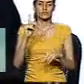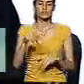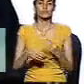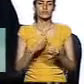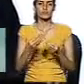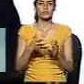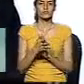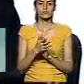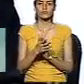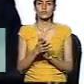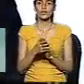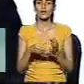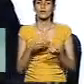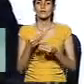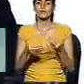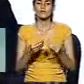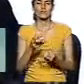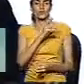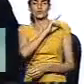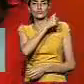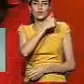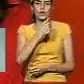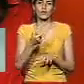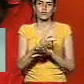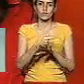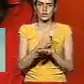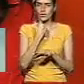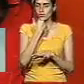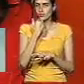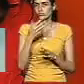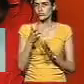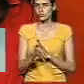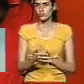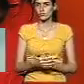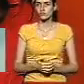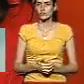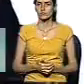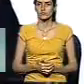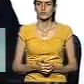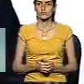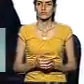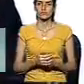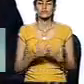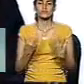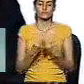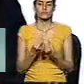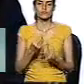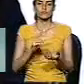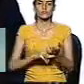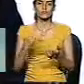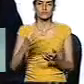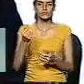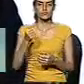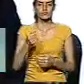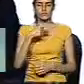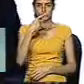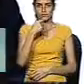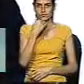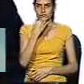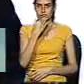en esa concurrencia de las autoridades, los organismos de seguridad, porque ahí es donde se va a converger realmente lo que será una política de